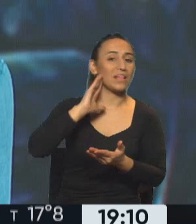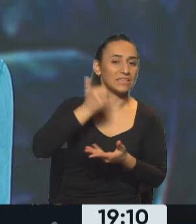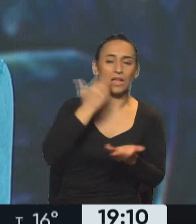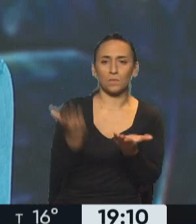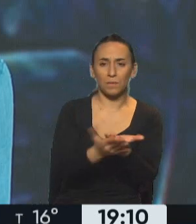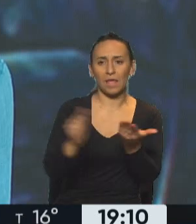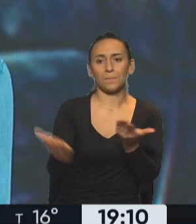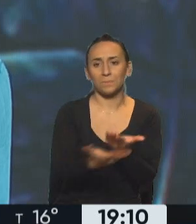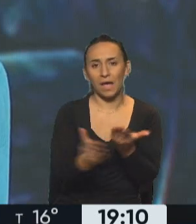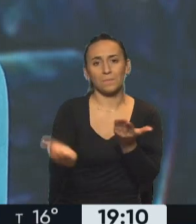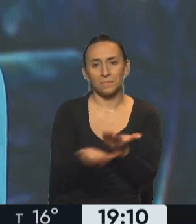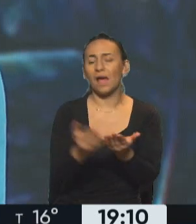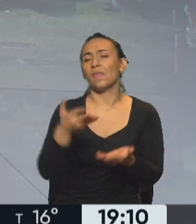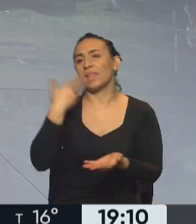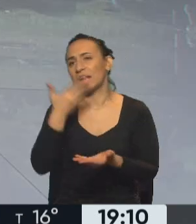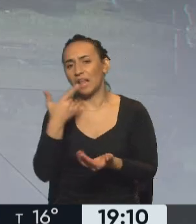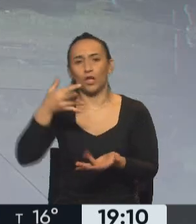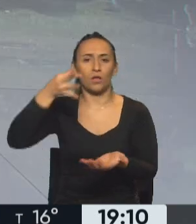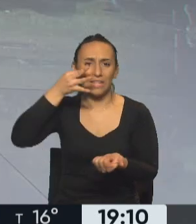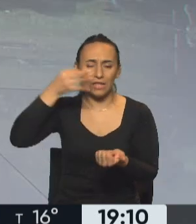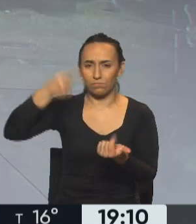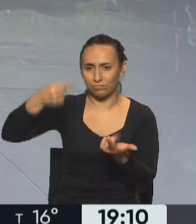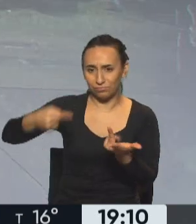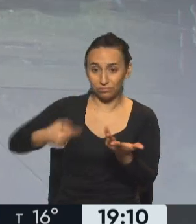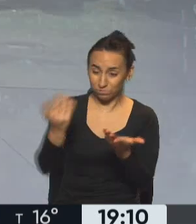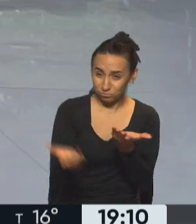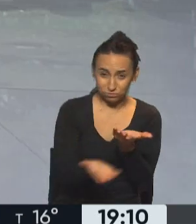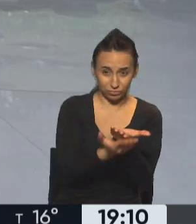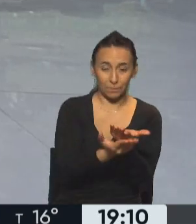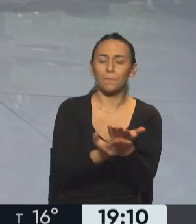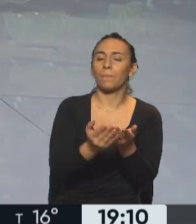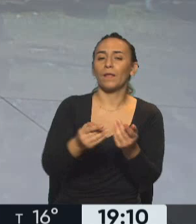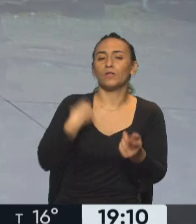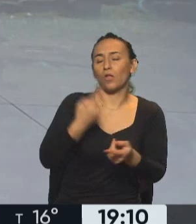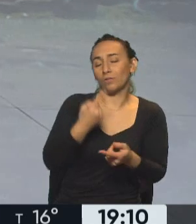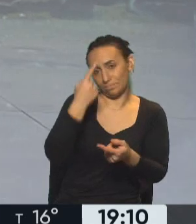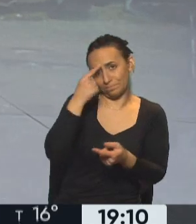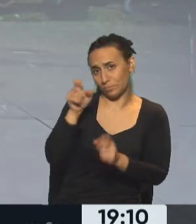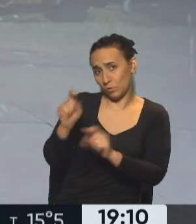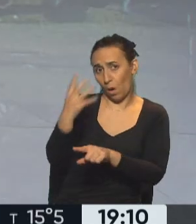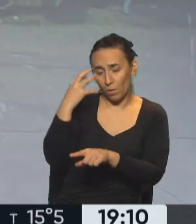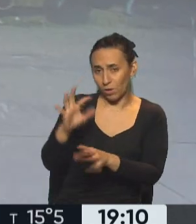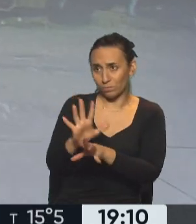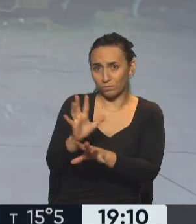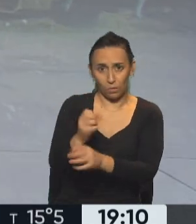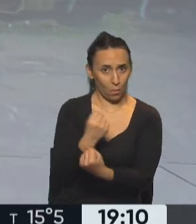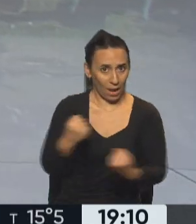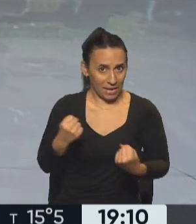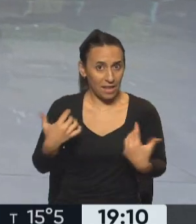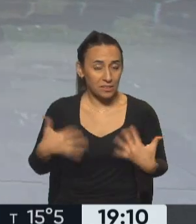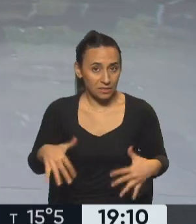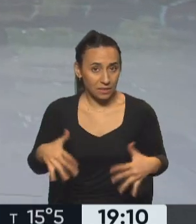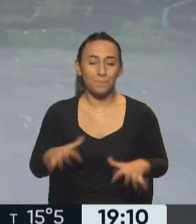declaraciones, testimonios, etcétera. Digo, cuando uno caracteriza a tu abuelo como un hombre valiente, si vos me permitís, y